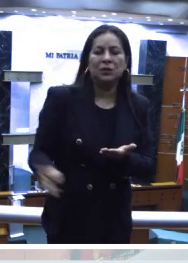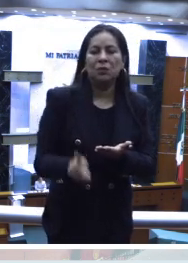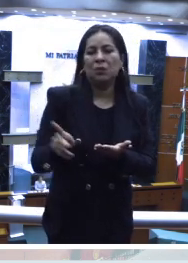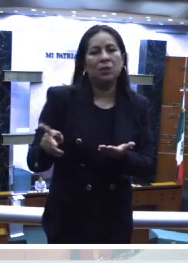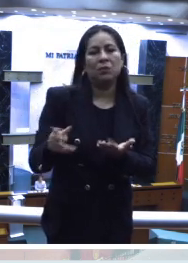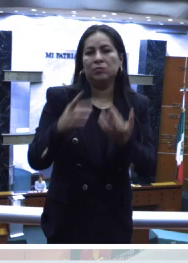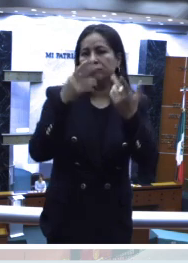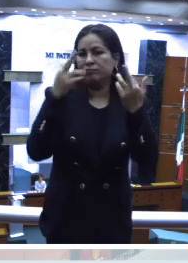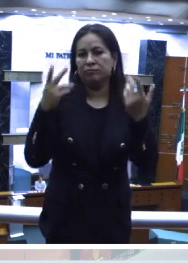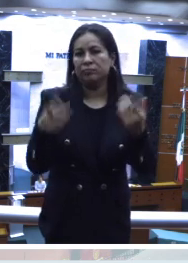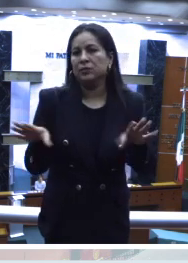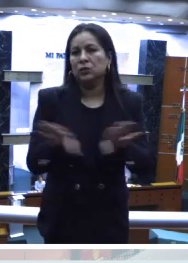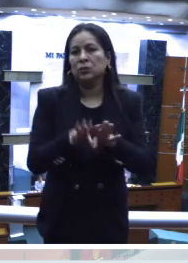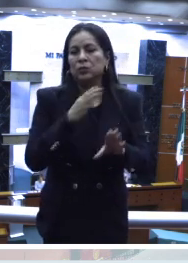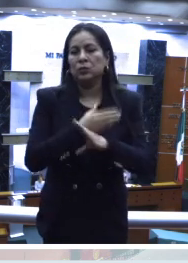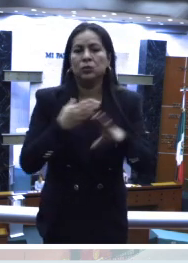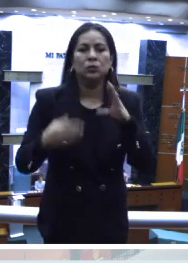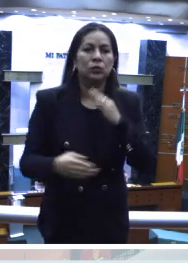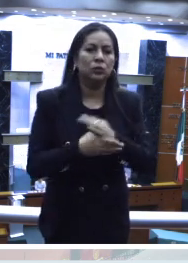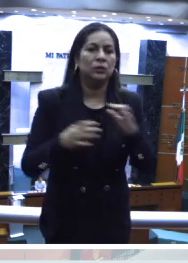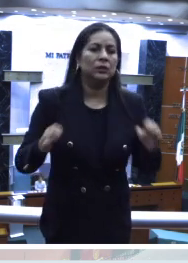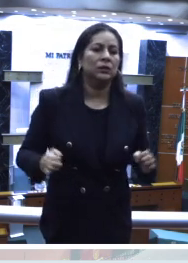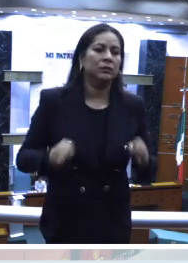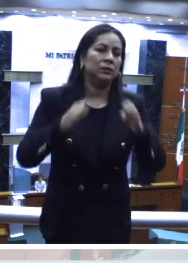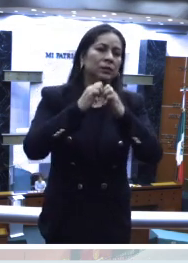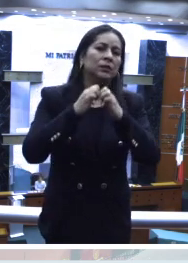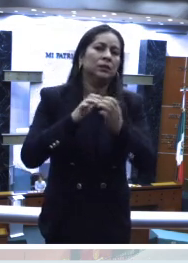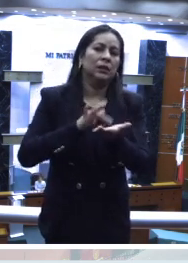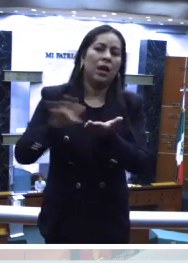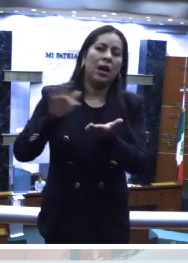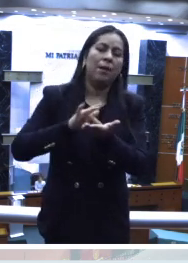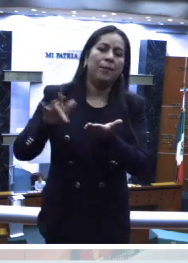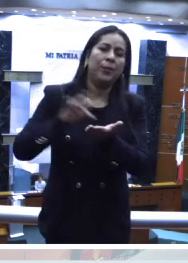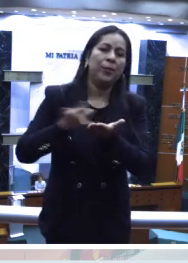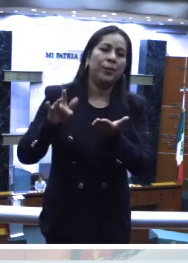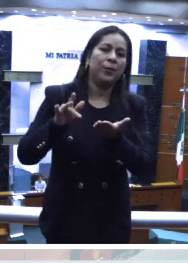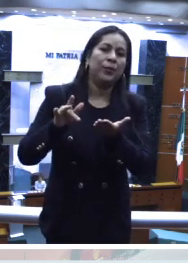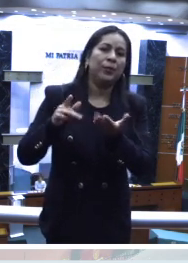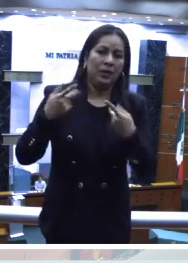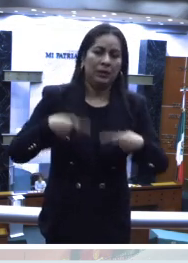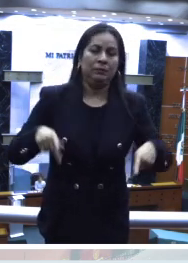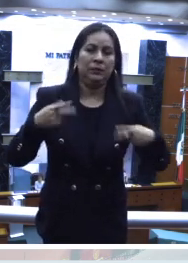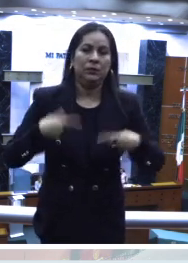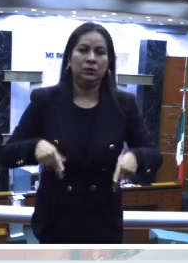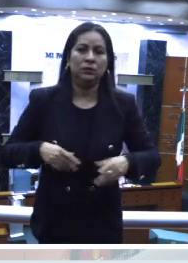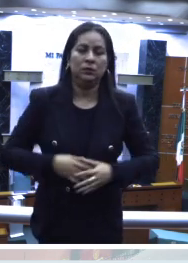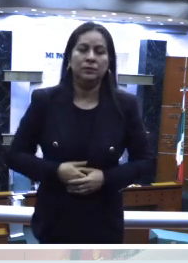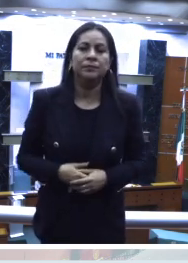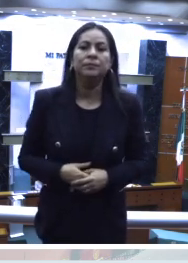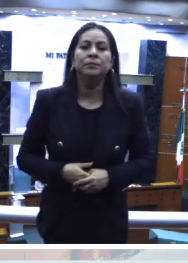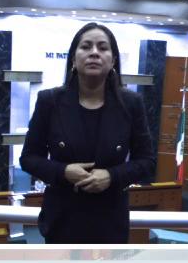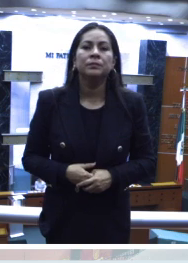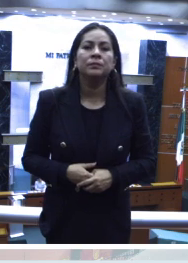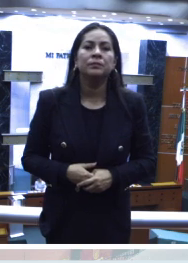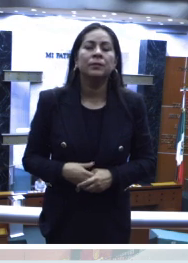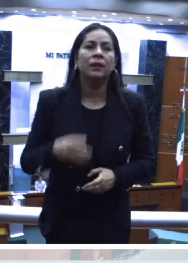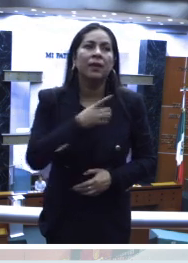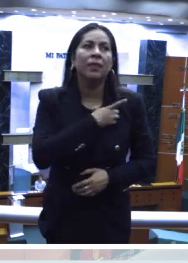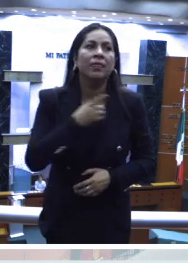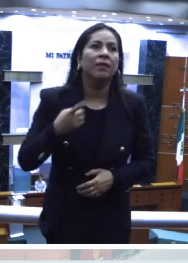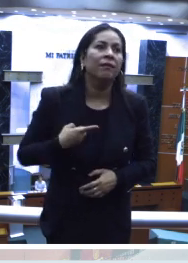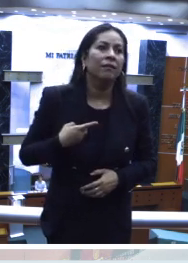afectada así como acciones emergentes de apoyos a los damnificados previendo